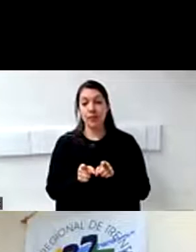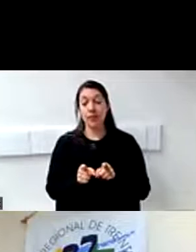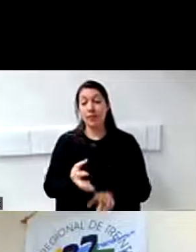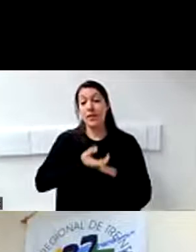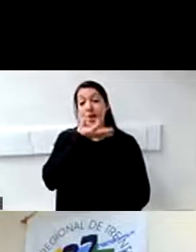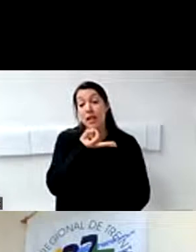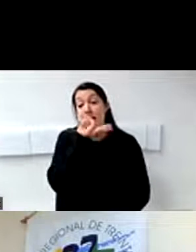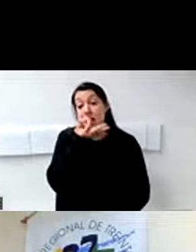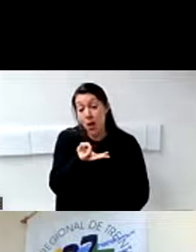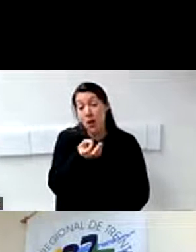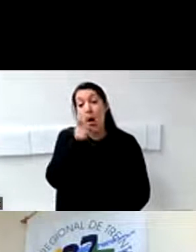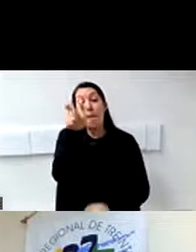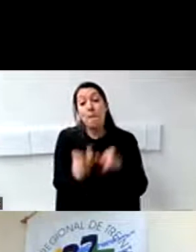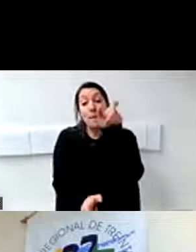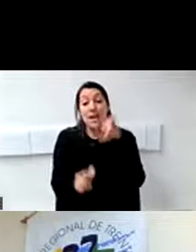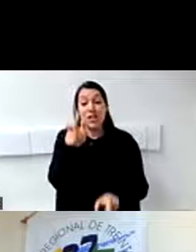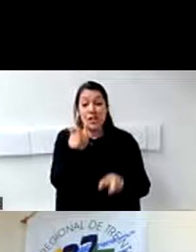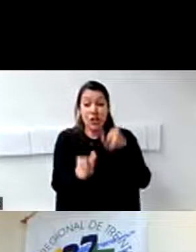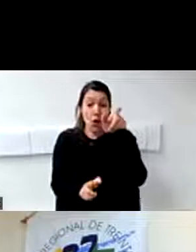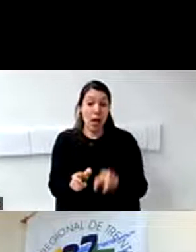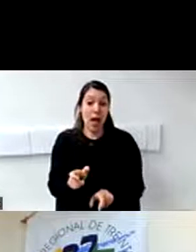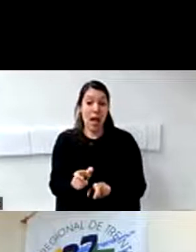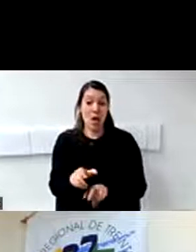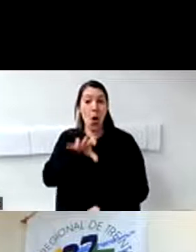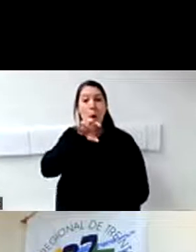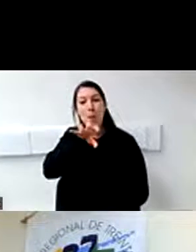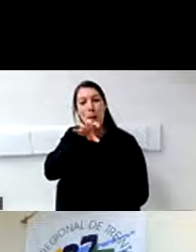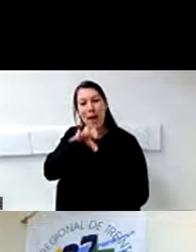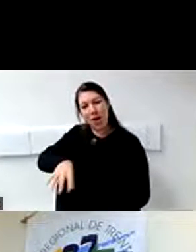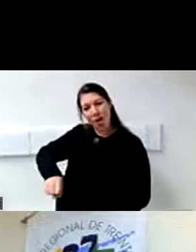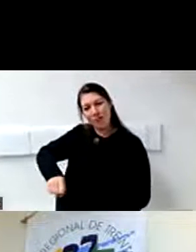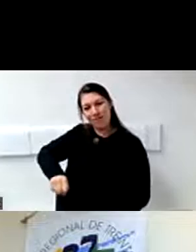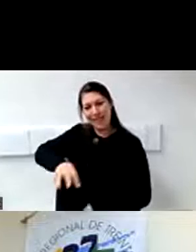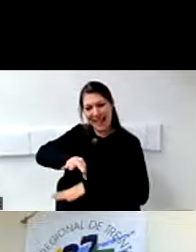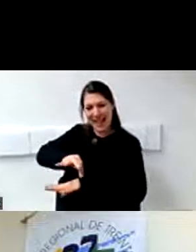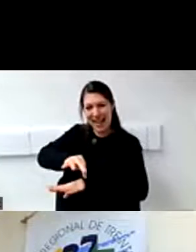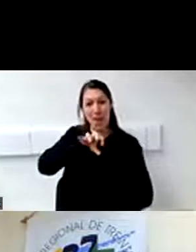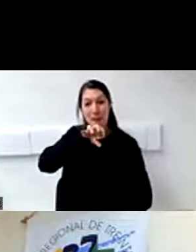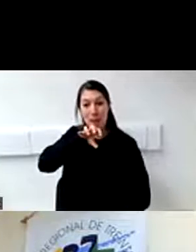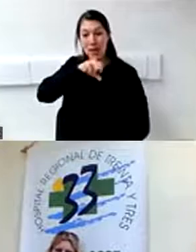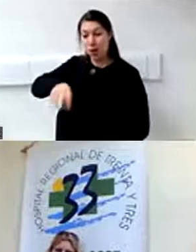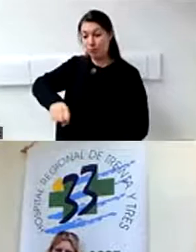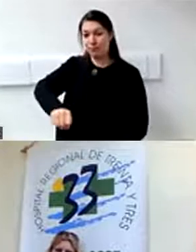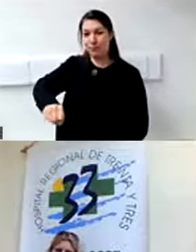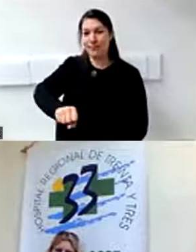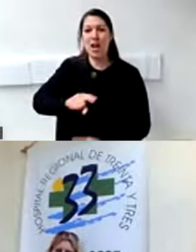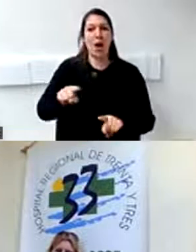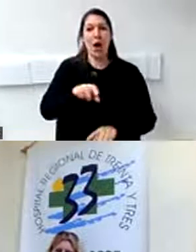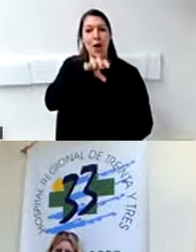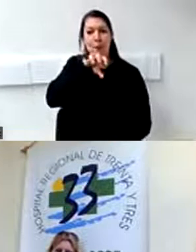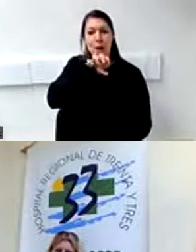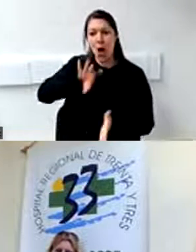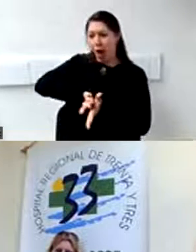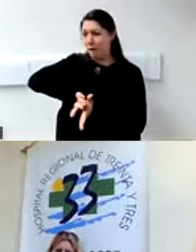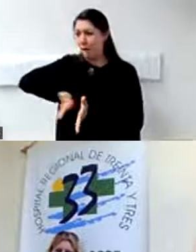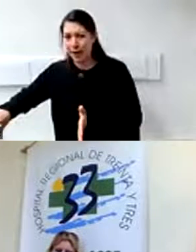las personas que tienen perros guías, ¿no? Es decir, no es que queden fuera, son parte